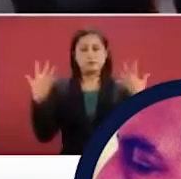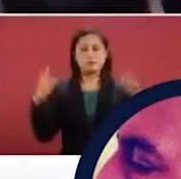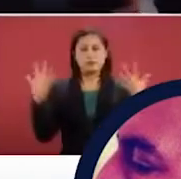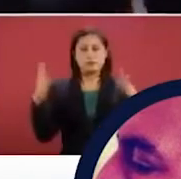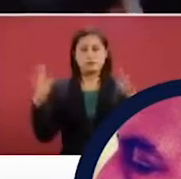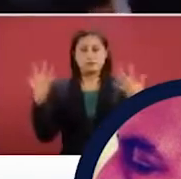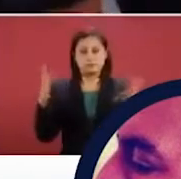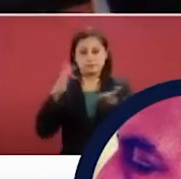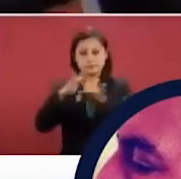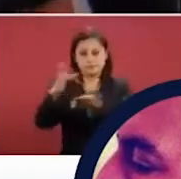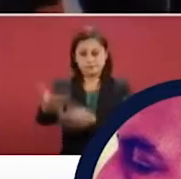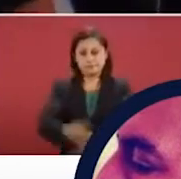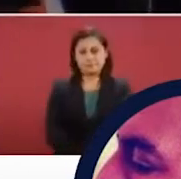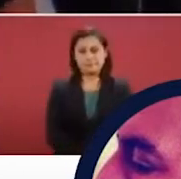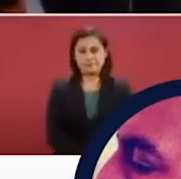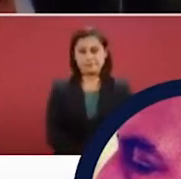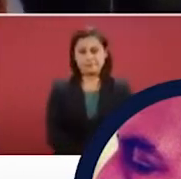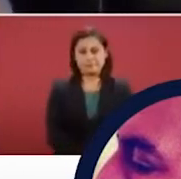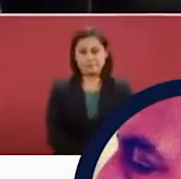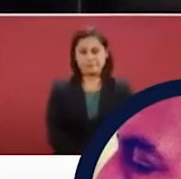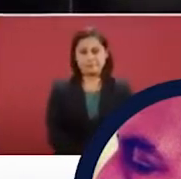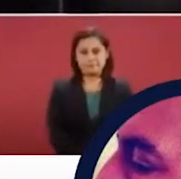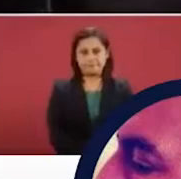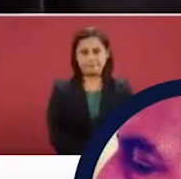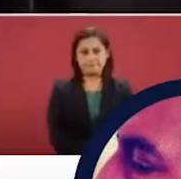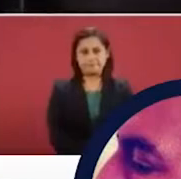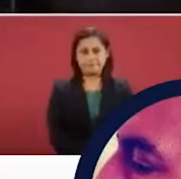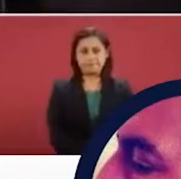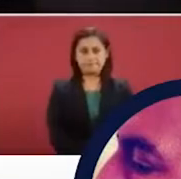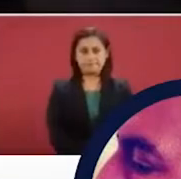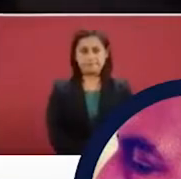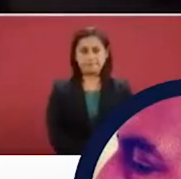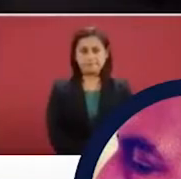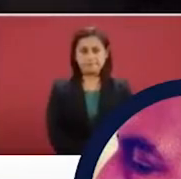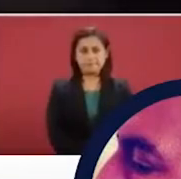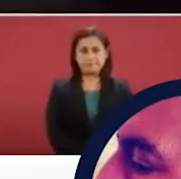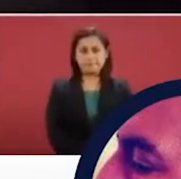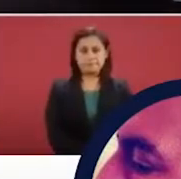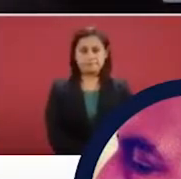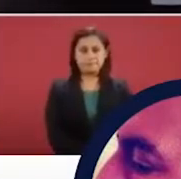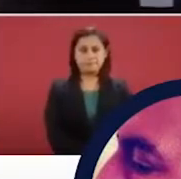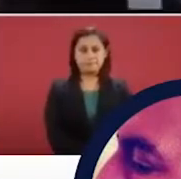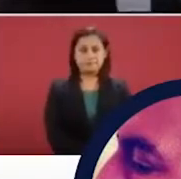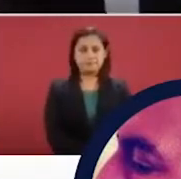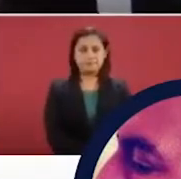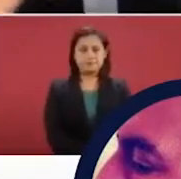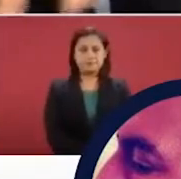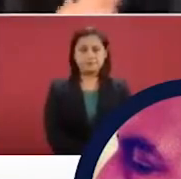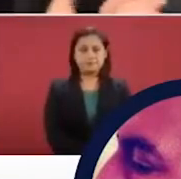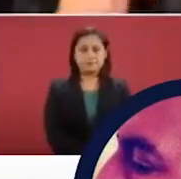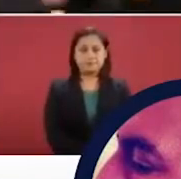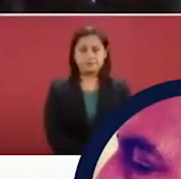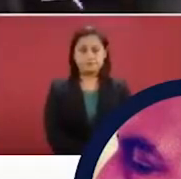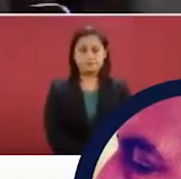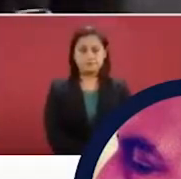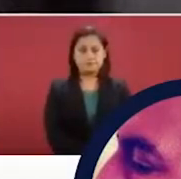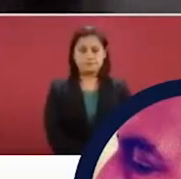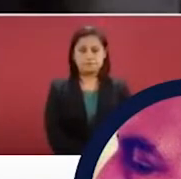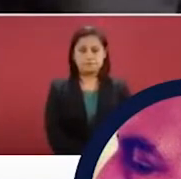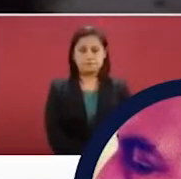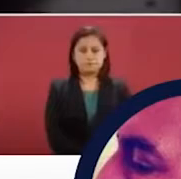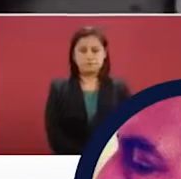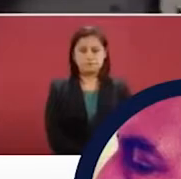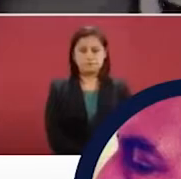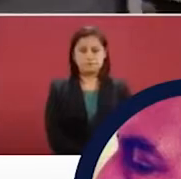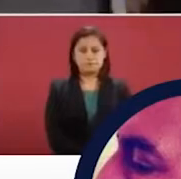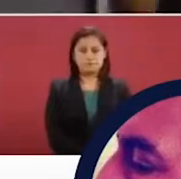entonces sólido, contrario a otros análisis. Veo aquí un espaldarazo y una confianza del gobierno del presidente por parte de Slim y